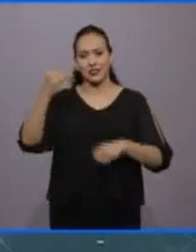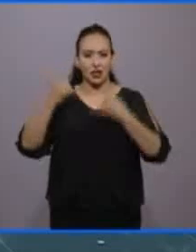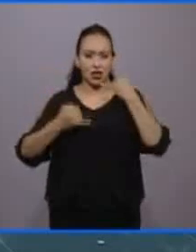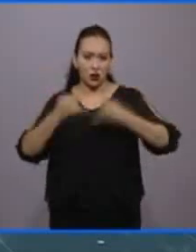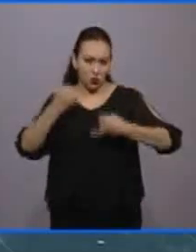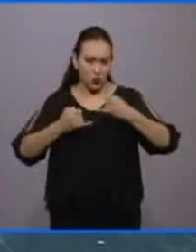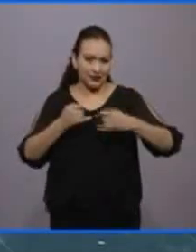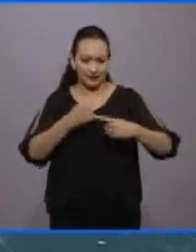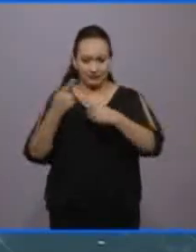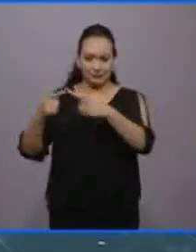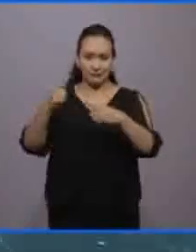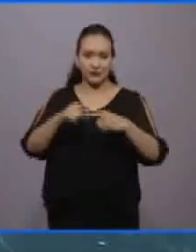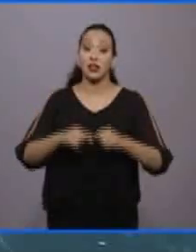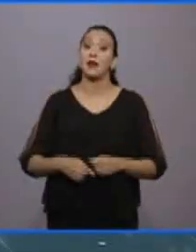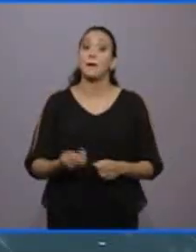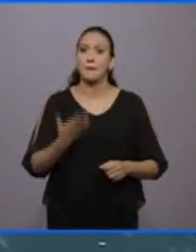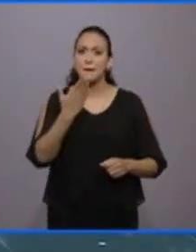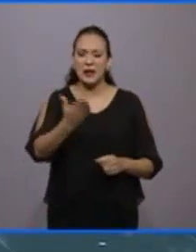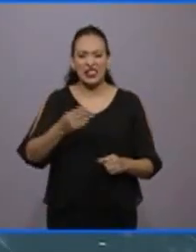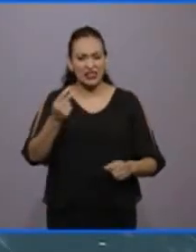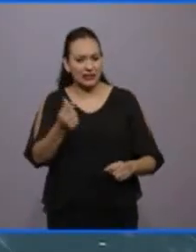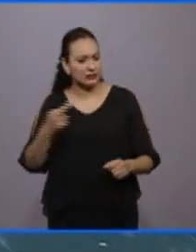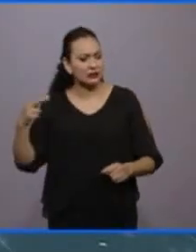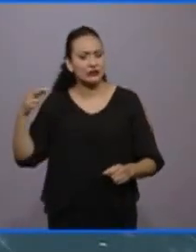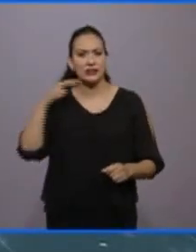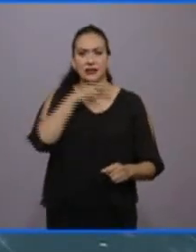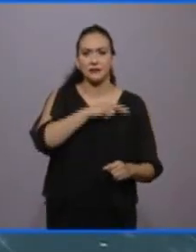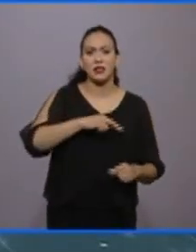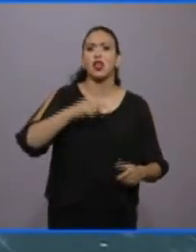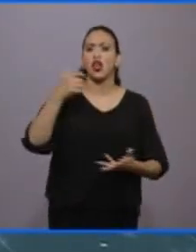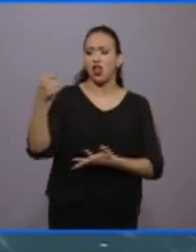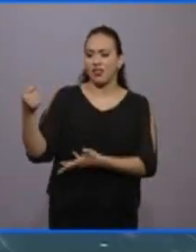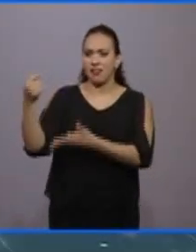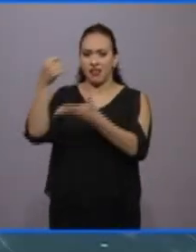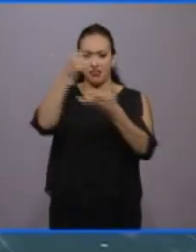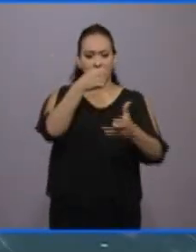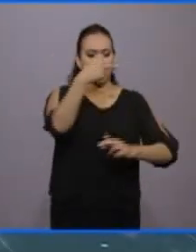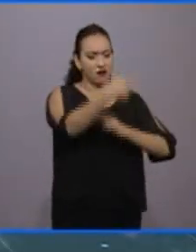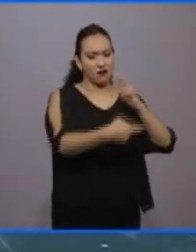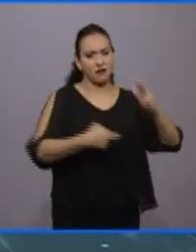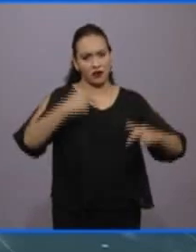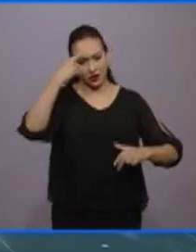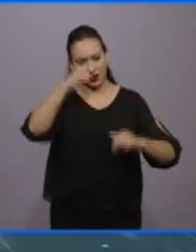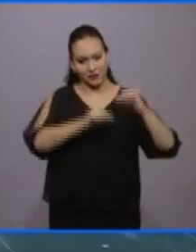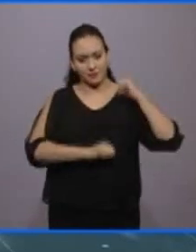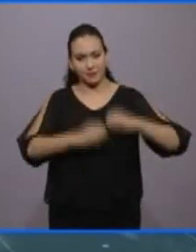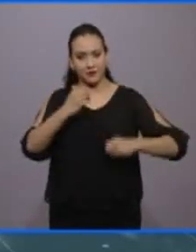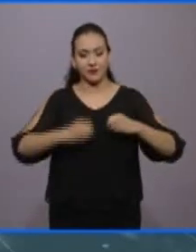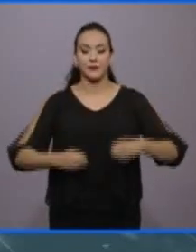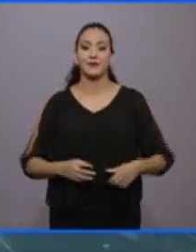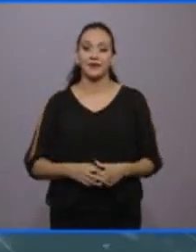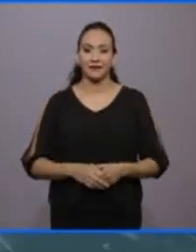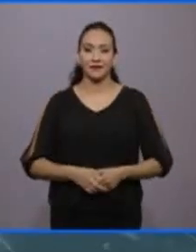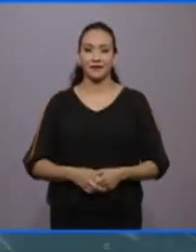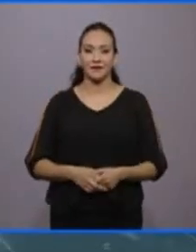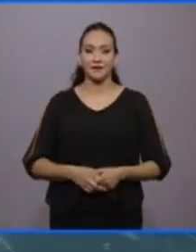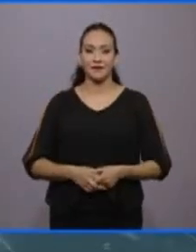Judicatura Federal exige la inmediata restitución de los fondos de los fideicomisos del Poder Judicial.